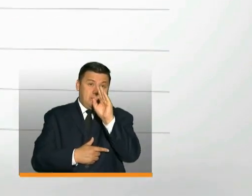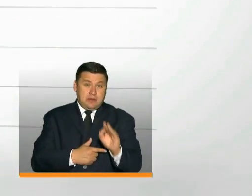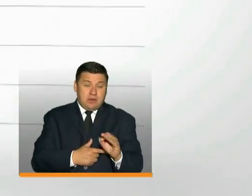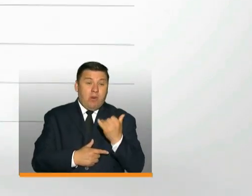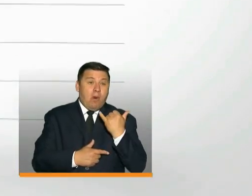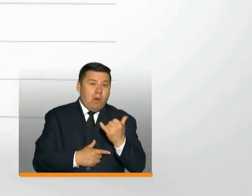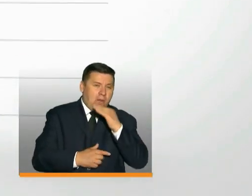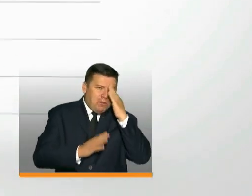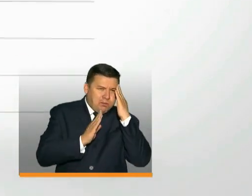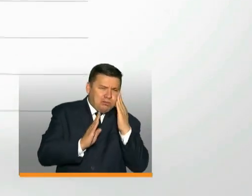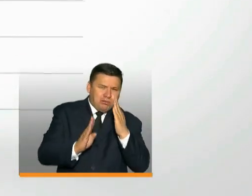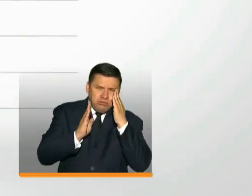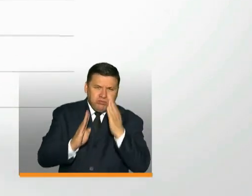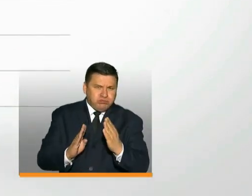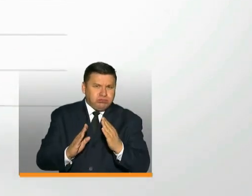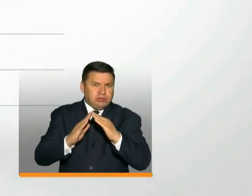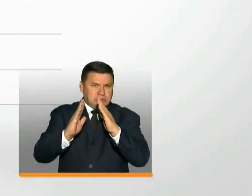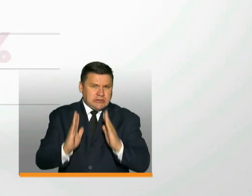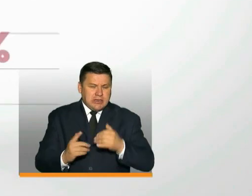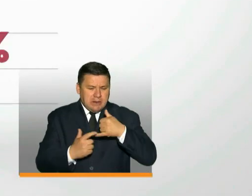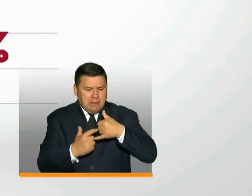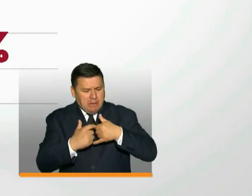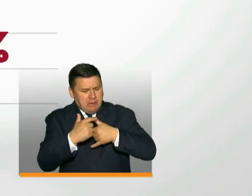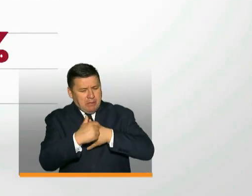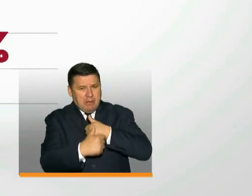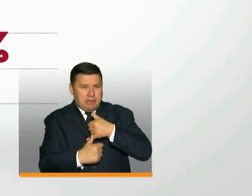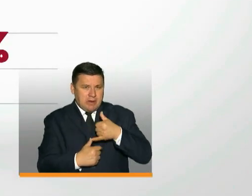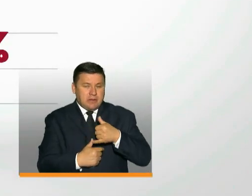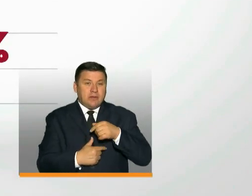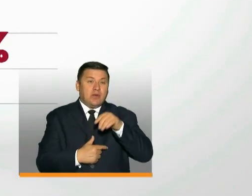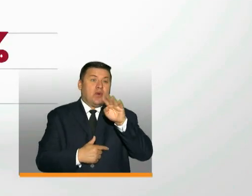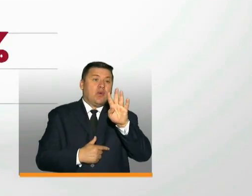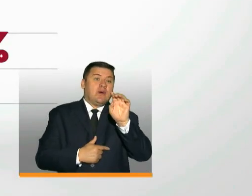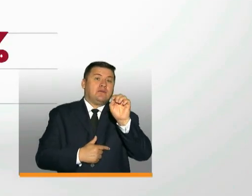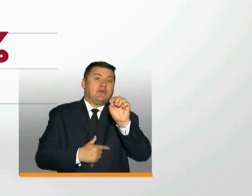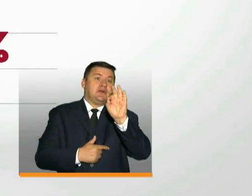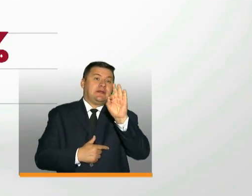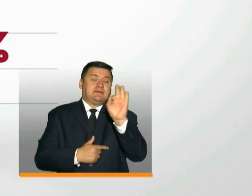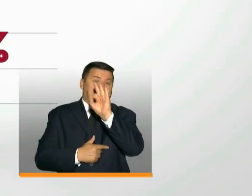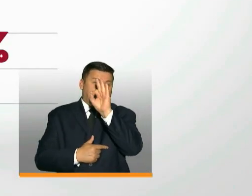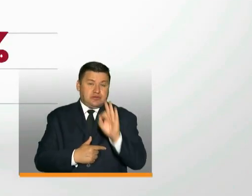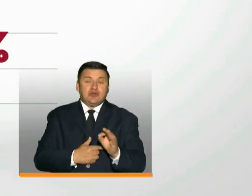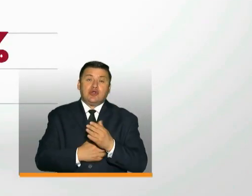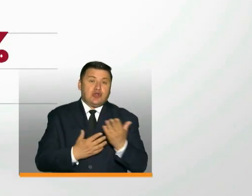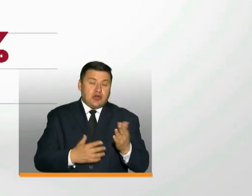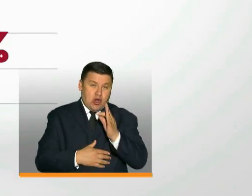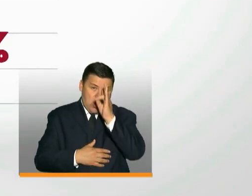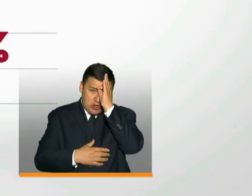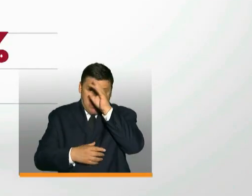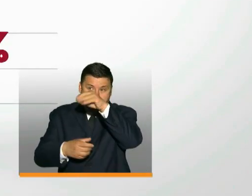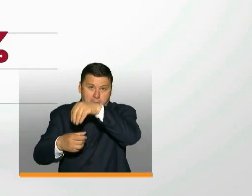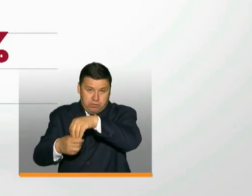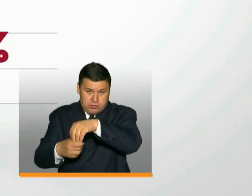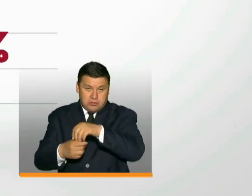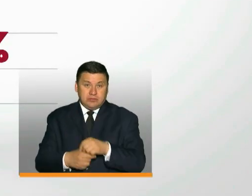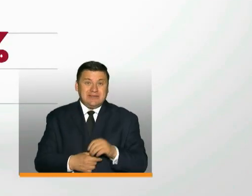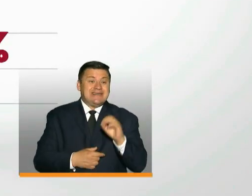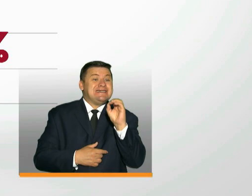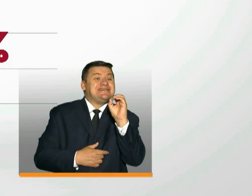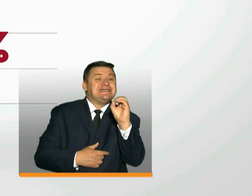91.6% ha estado atendido en su residencia, el 4.3% en hospitalización y